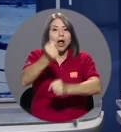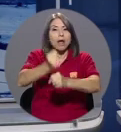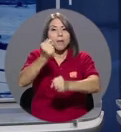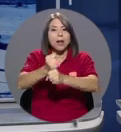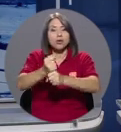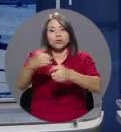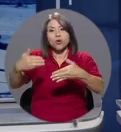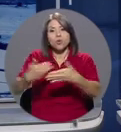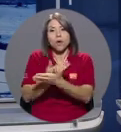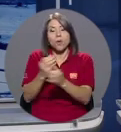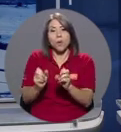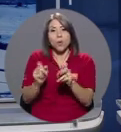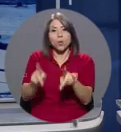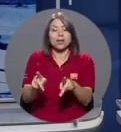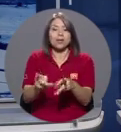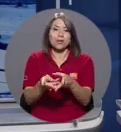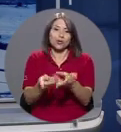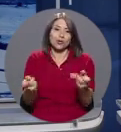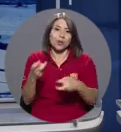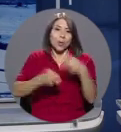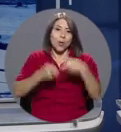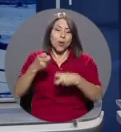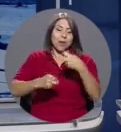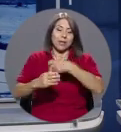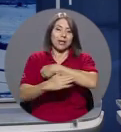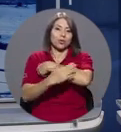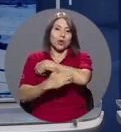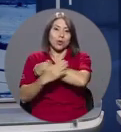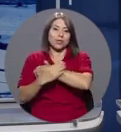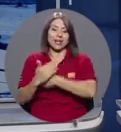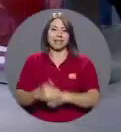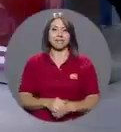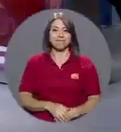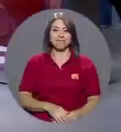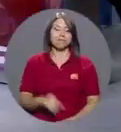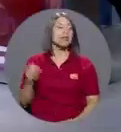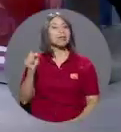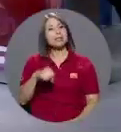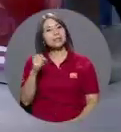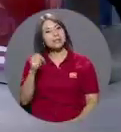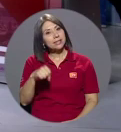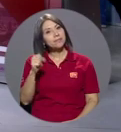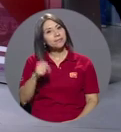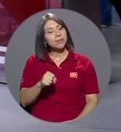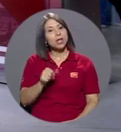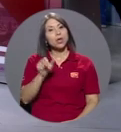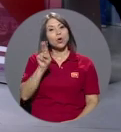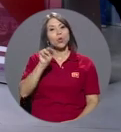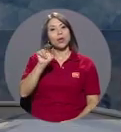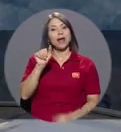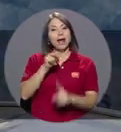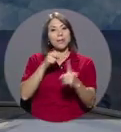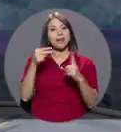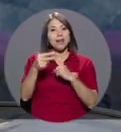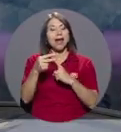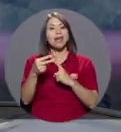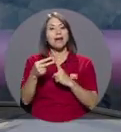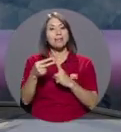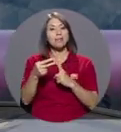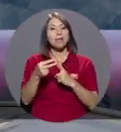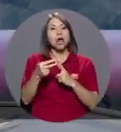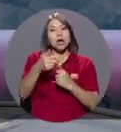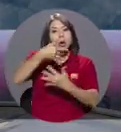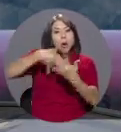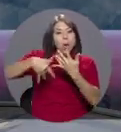nueva alternativa que podría solucionar muchos problemas en la zona costera. Sí, una mirada compartió